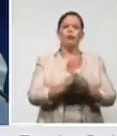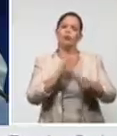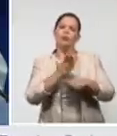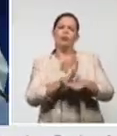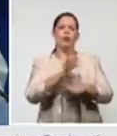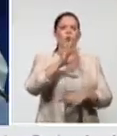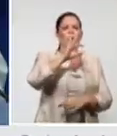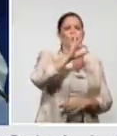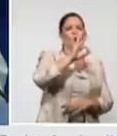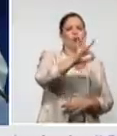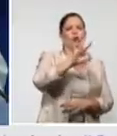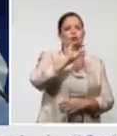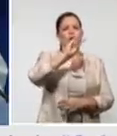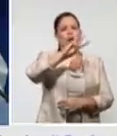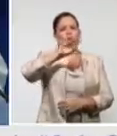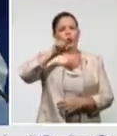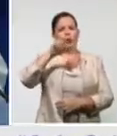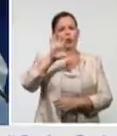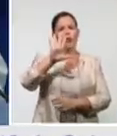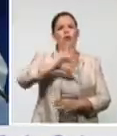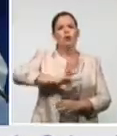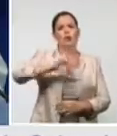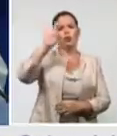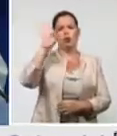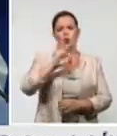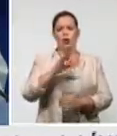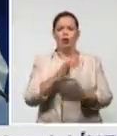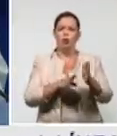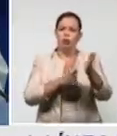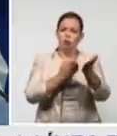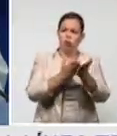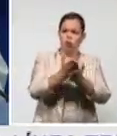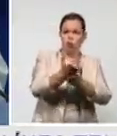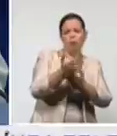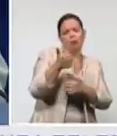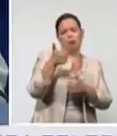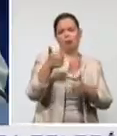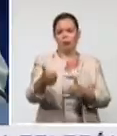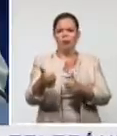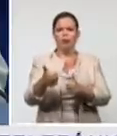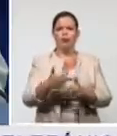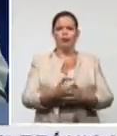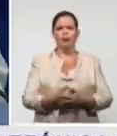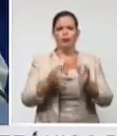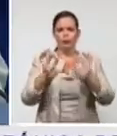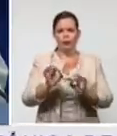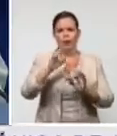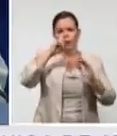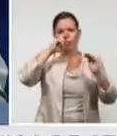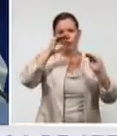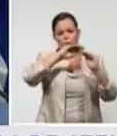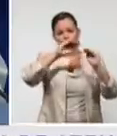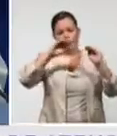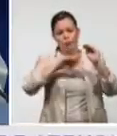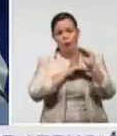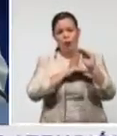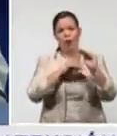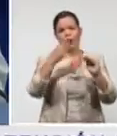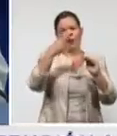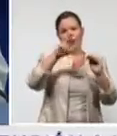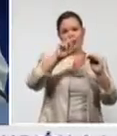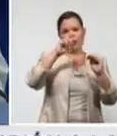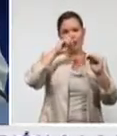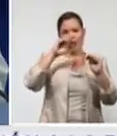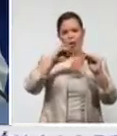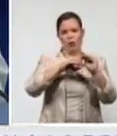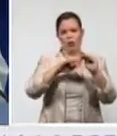83,5%, evolución favorable de los niños, de los grupos menores de 20 años.